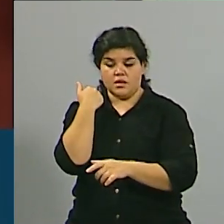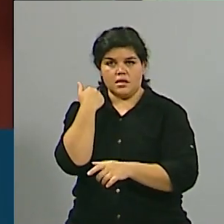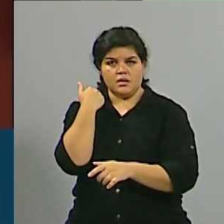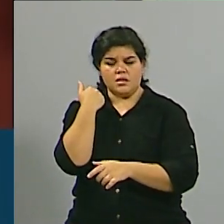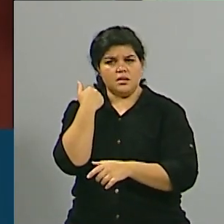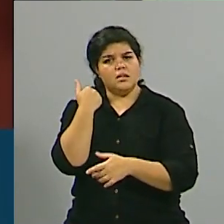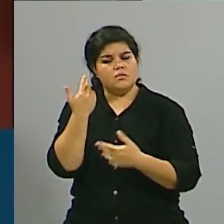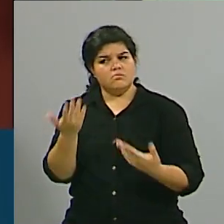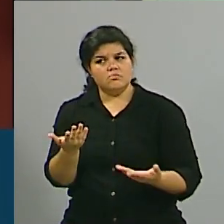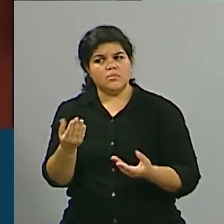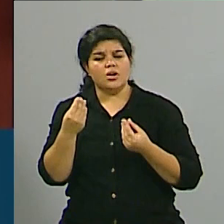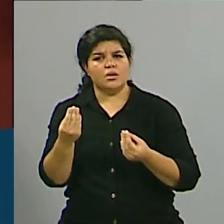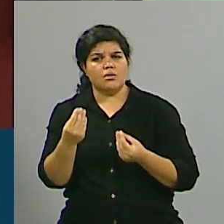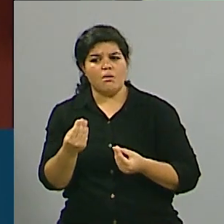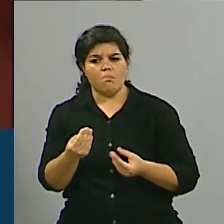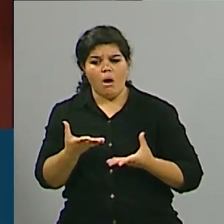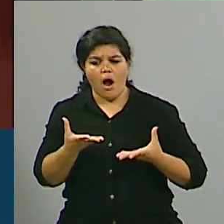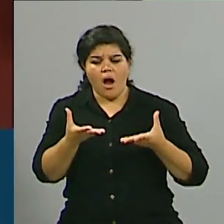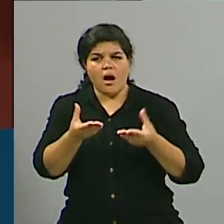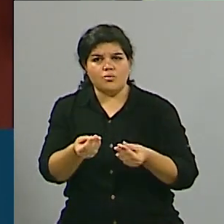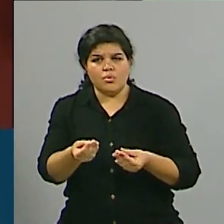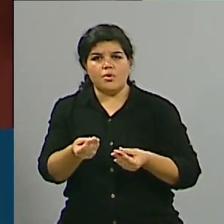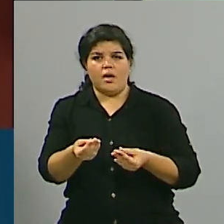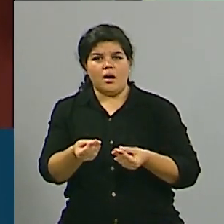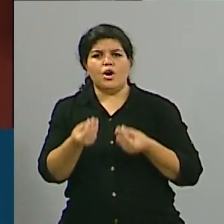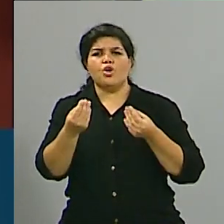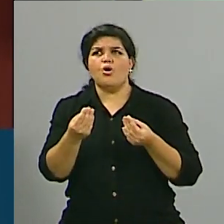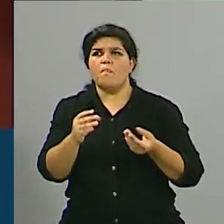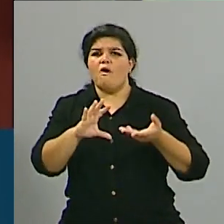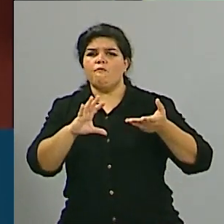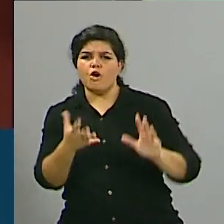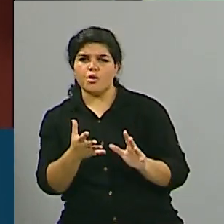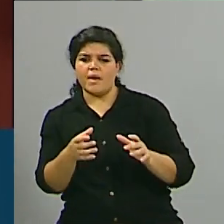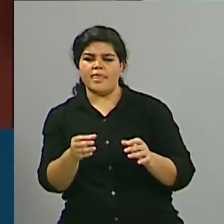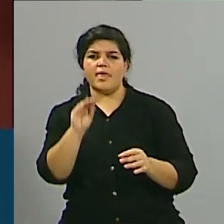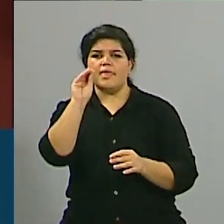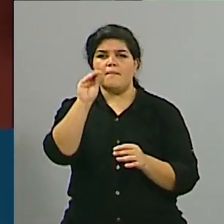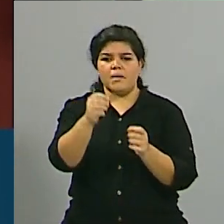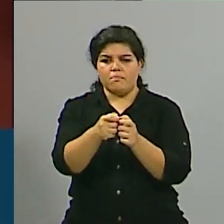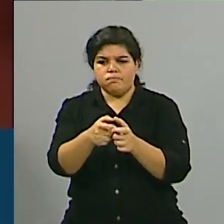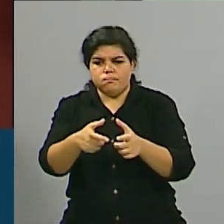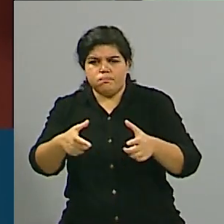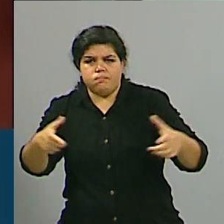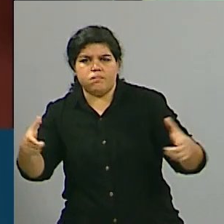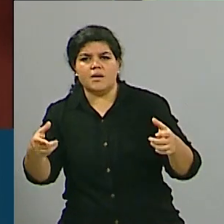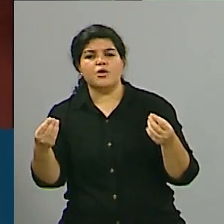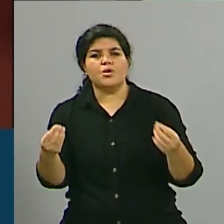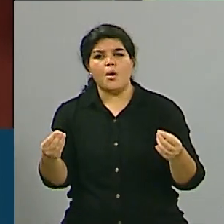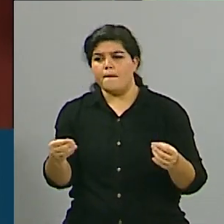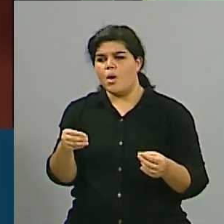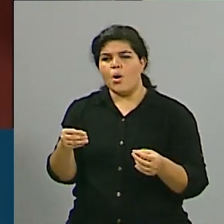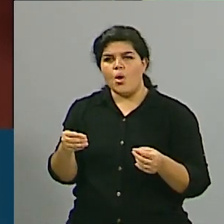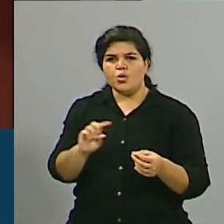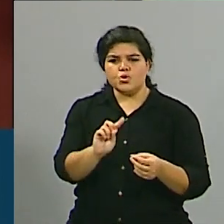departamento crezca invitando al sector privado a que se sume? Porque eso tiene que ver también con inversiones y con la posibilidad que puede tener